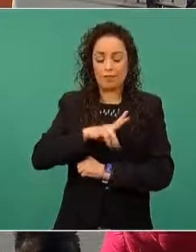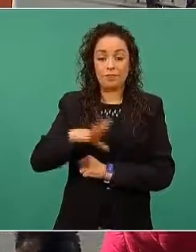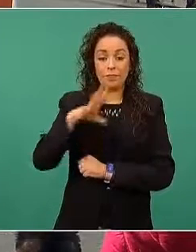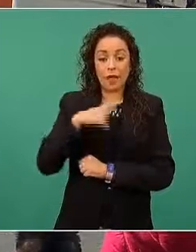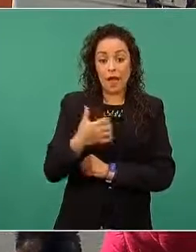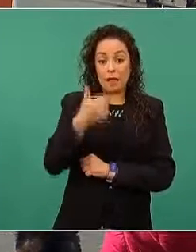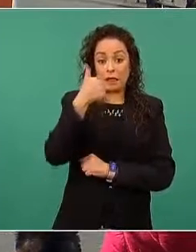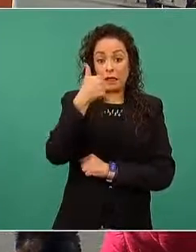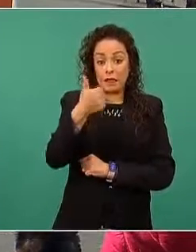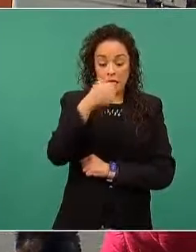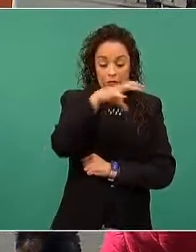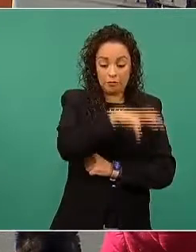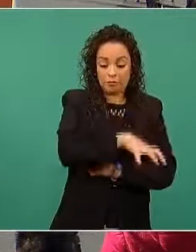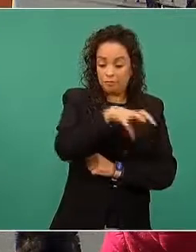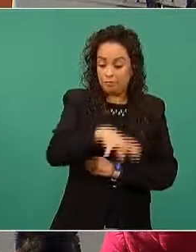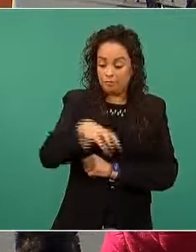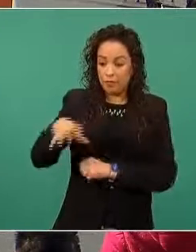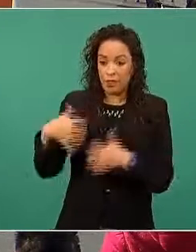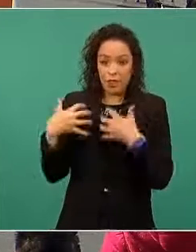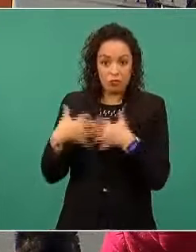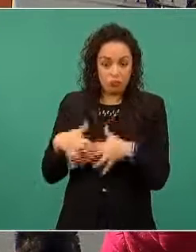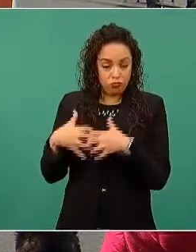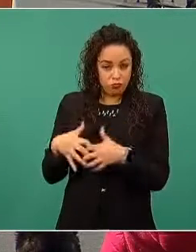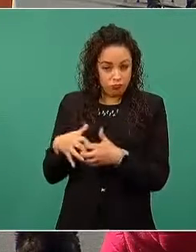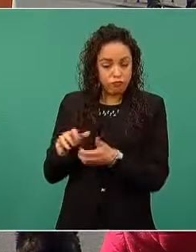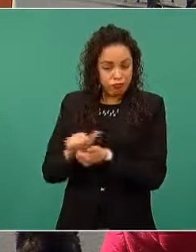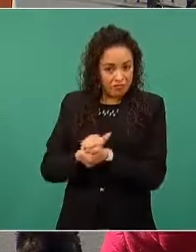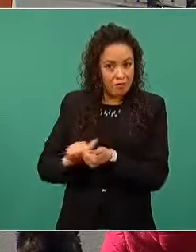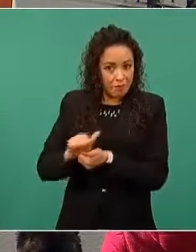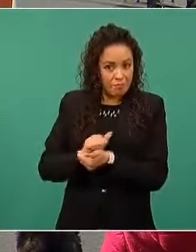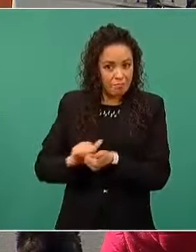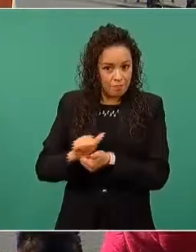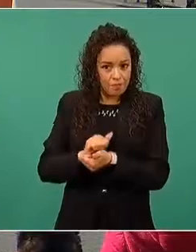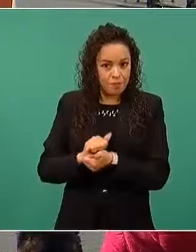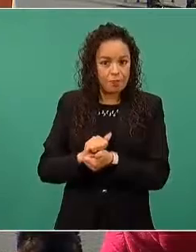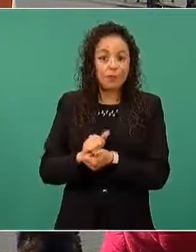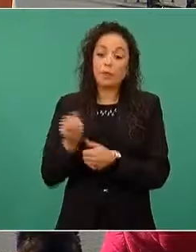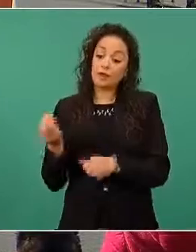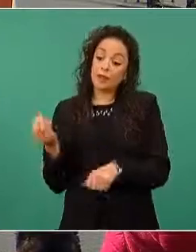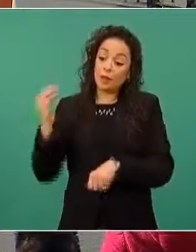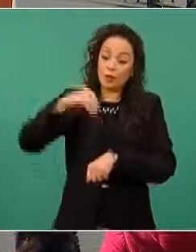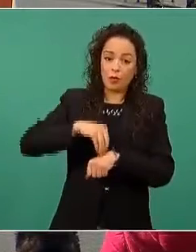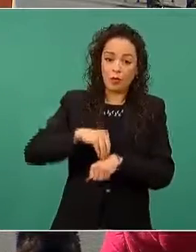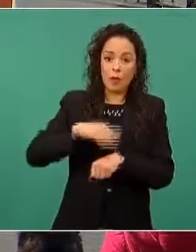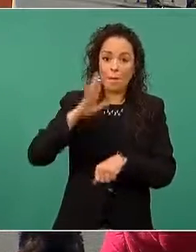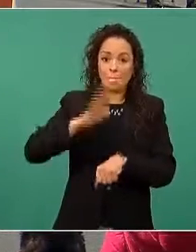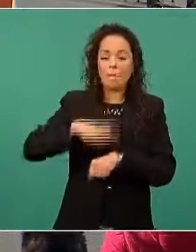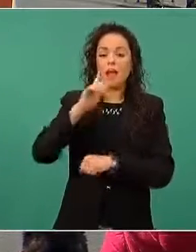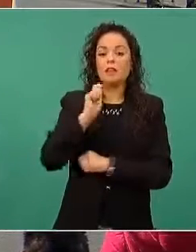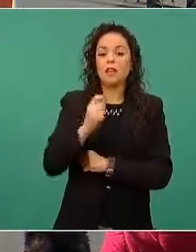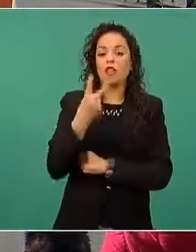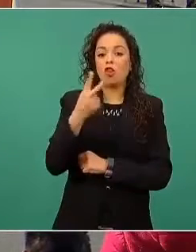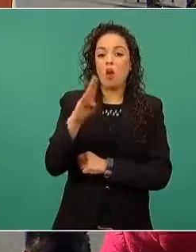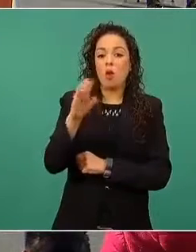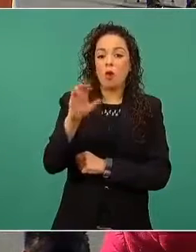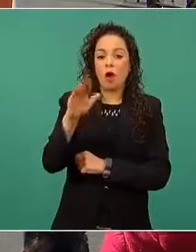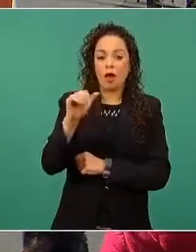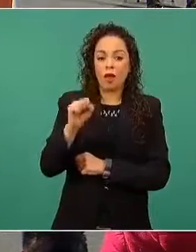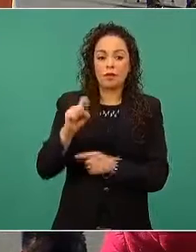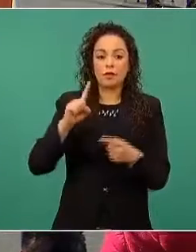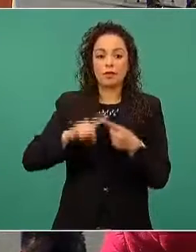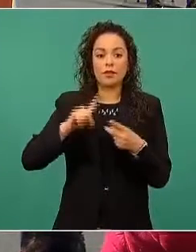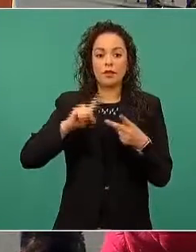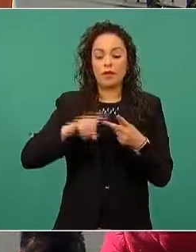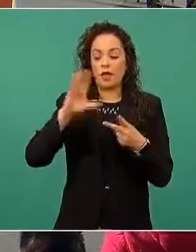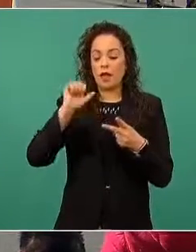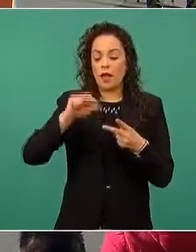refinerías que actualmente se tienen y se integra lo que es Dos Bocas, un tren de aromáticos de Cangrejera, que el